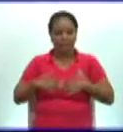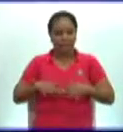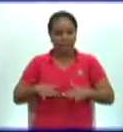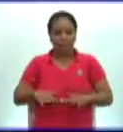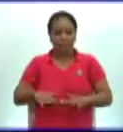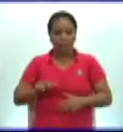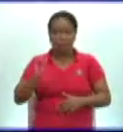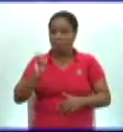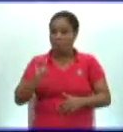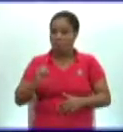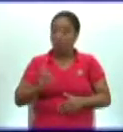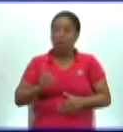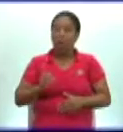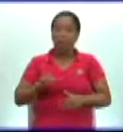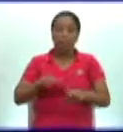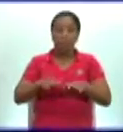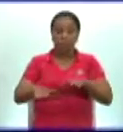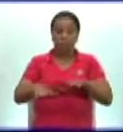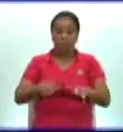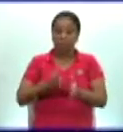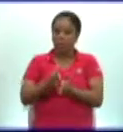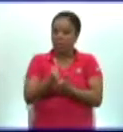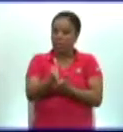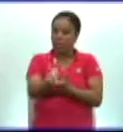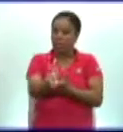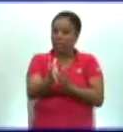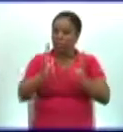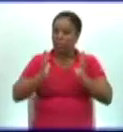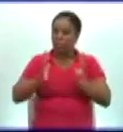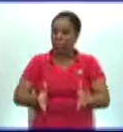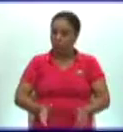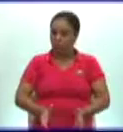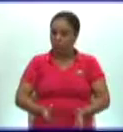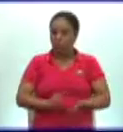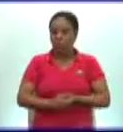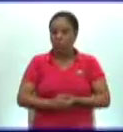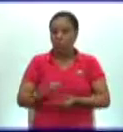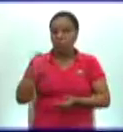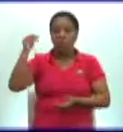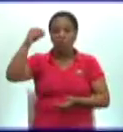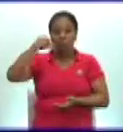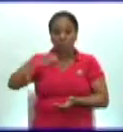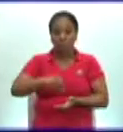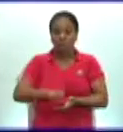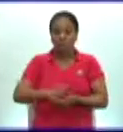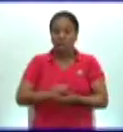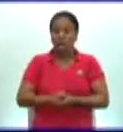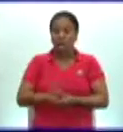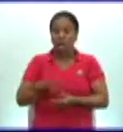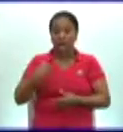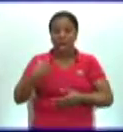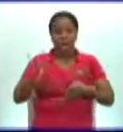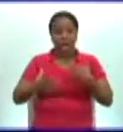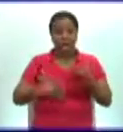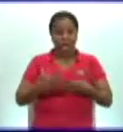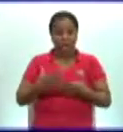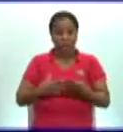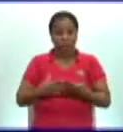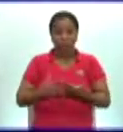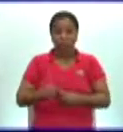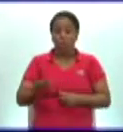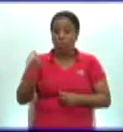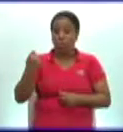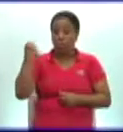movimiento rectilíneo uniforme, a menos sobre él no actúe una fuerza que lo haga cambiar de